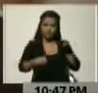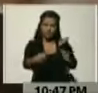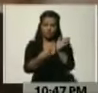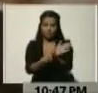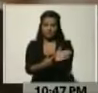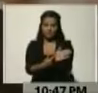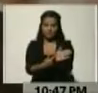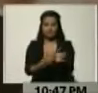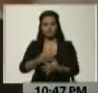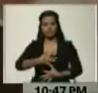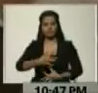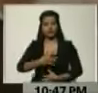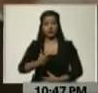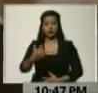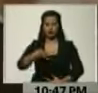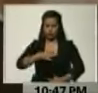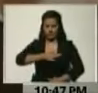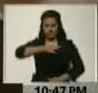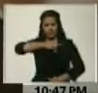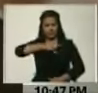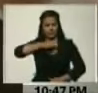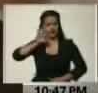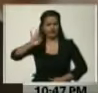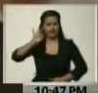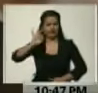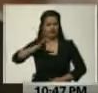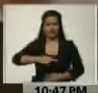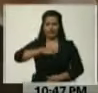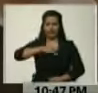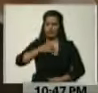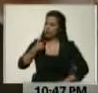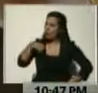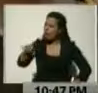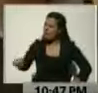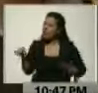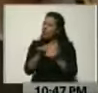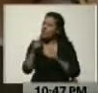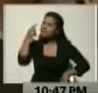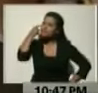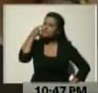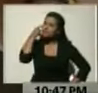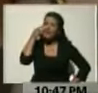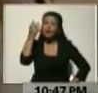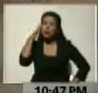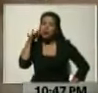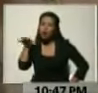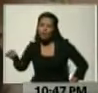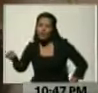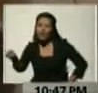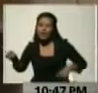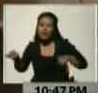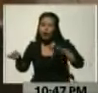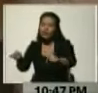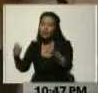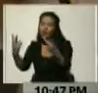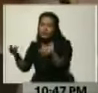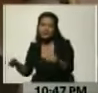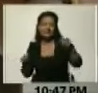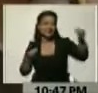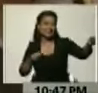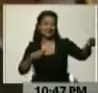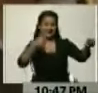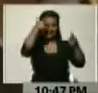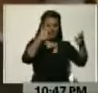Una corbatota que tenía yo ahí. ¿Dónde habré comprado yo esa corbata, Dios mío? Lo que creo que la compré, ¿dónde la compró mi comandante? Pues se parecen las